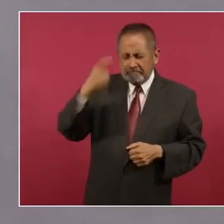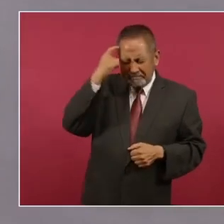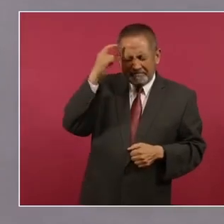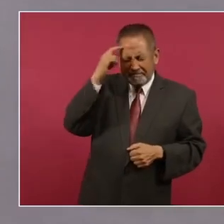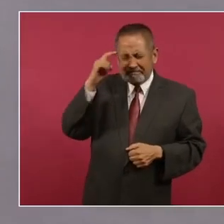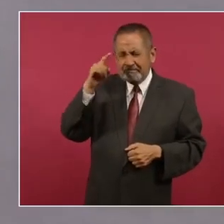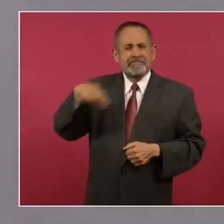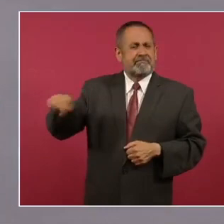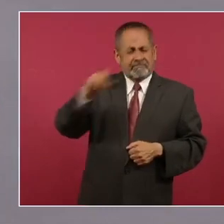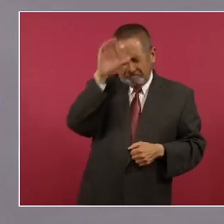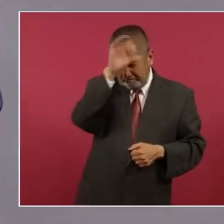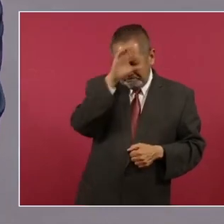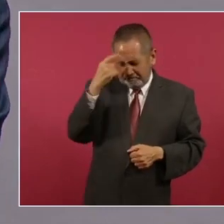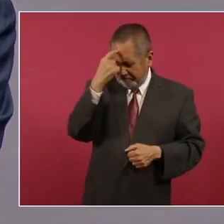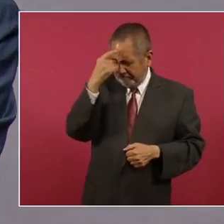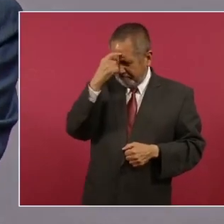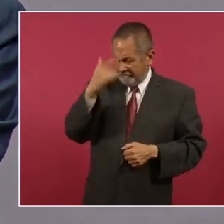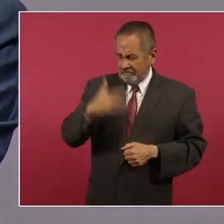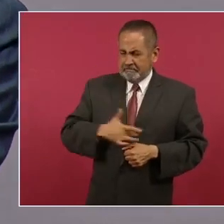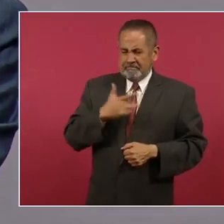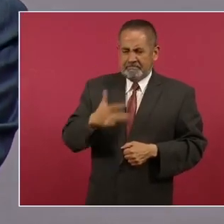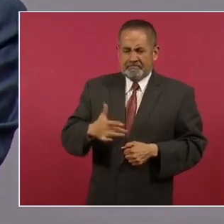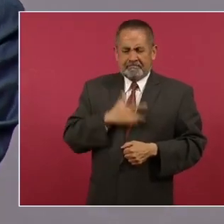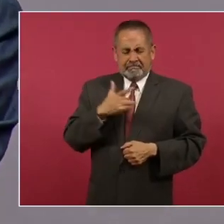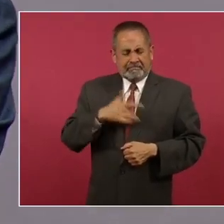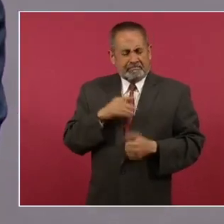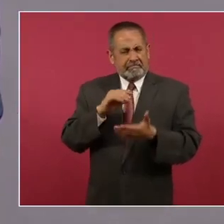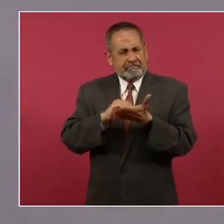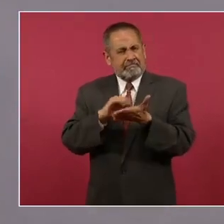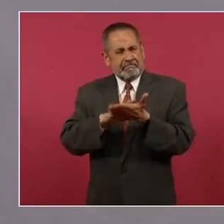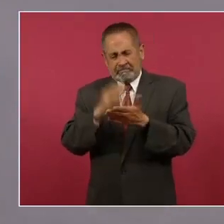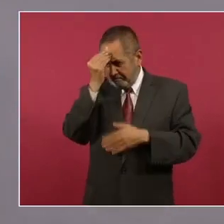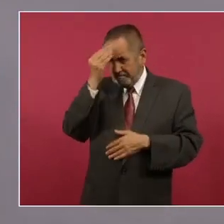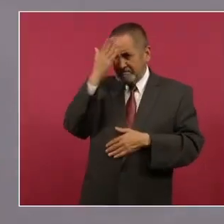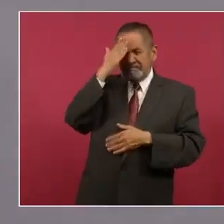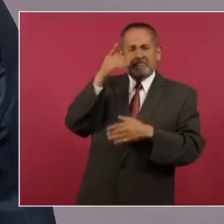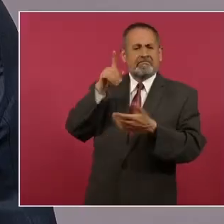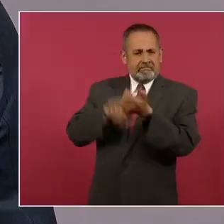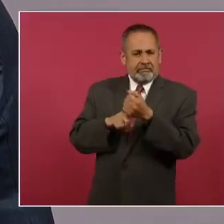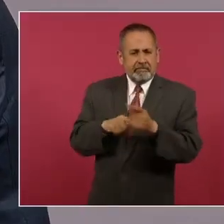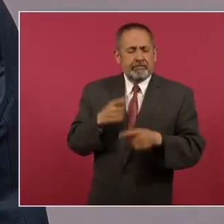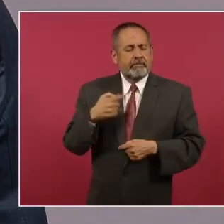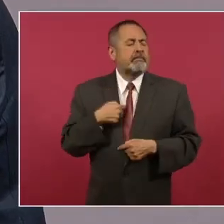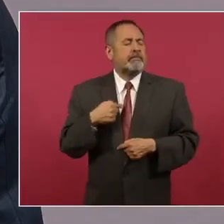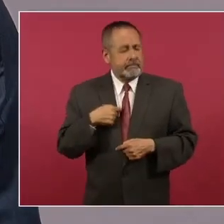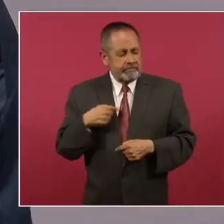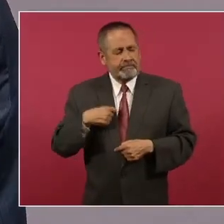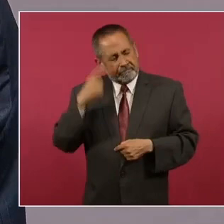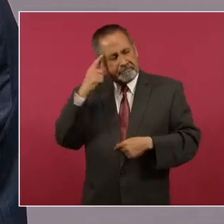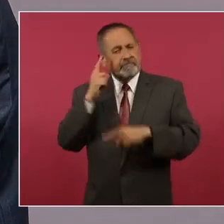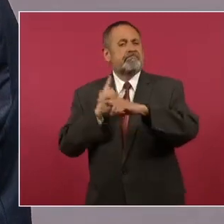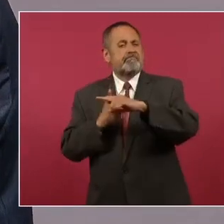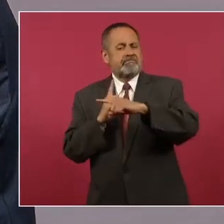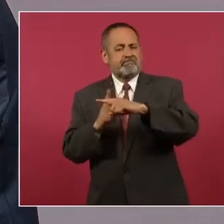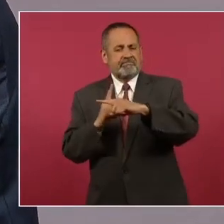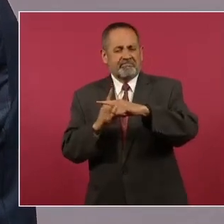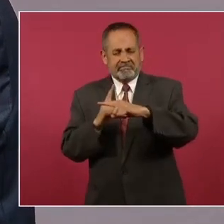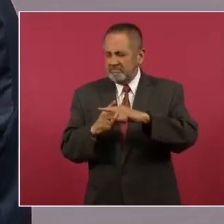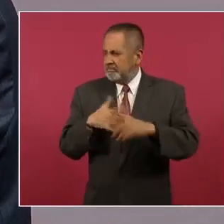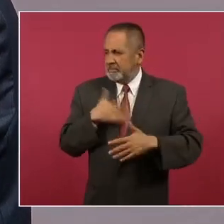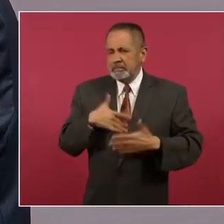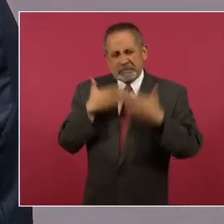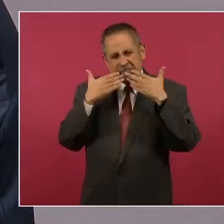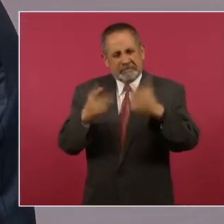millones de personas. En eso baso mi optimismo, y aún cuando